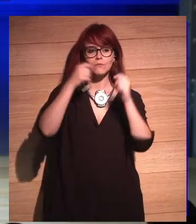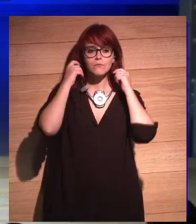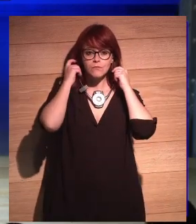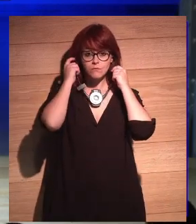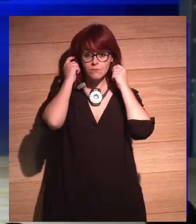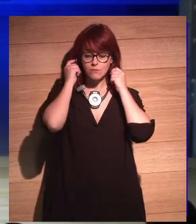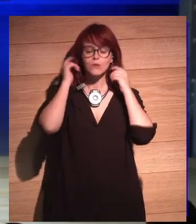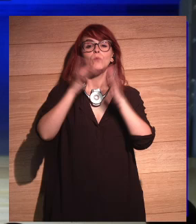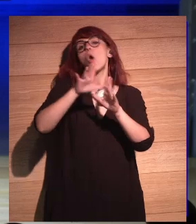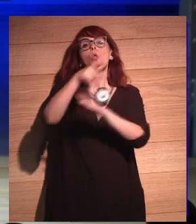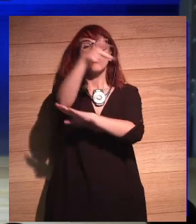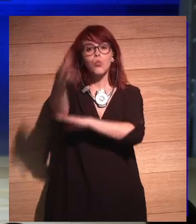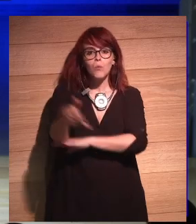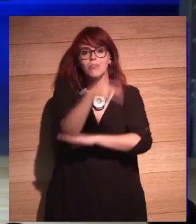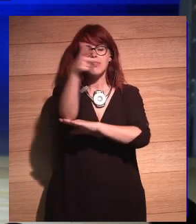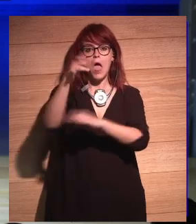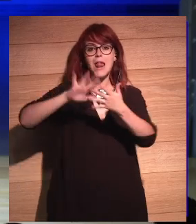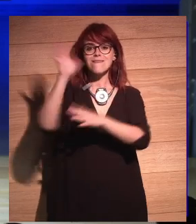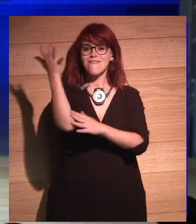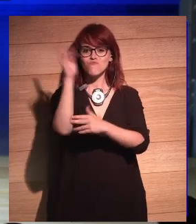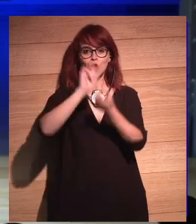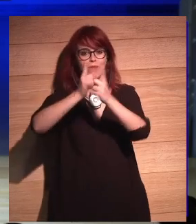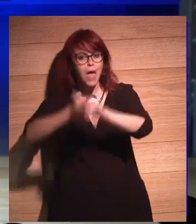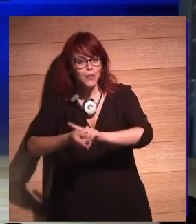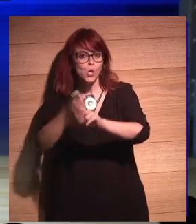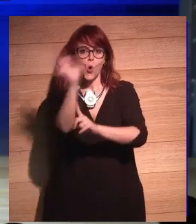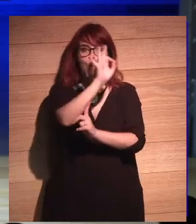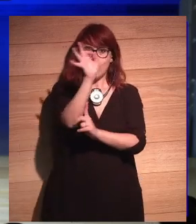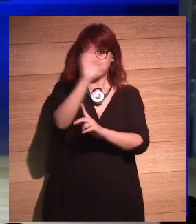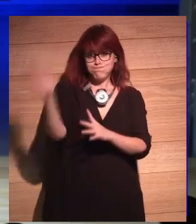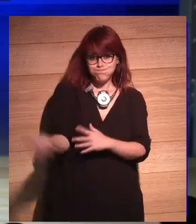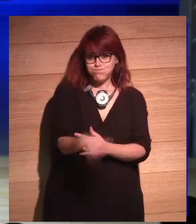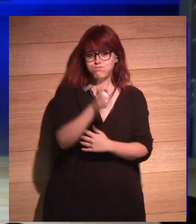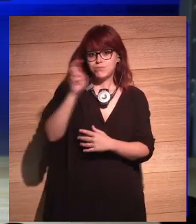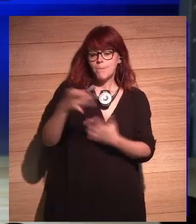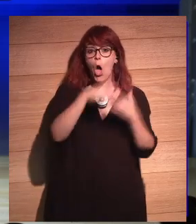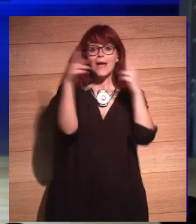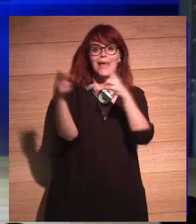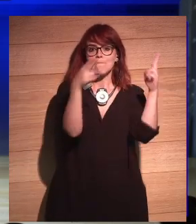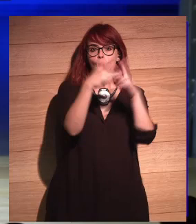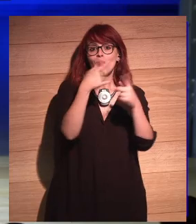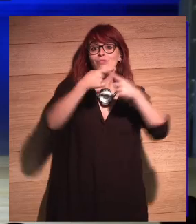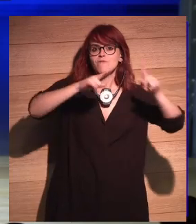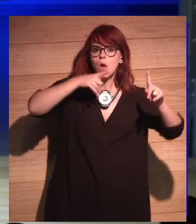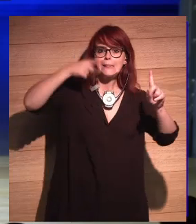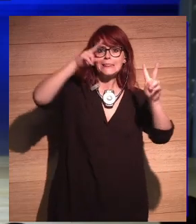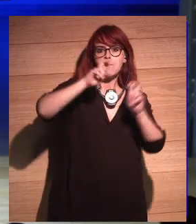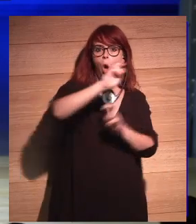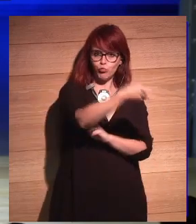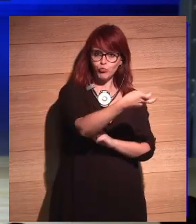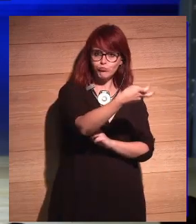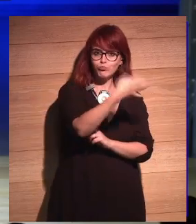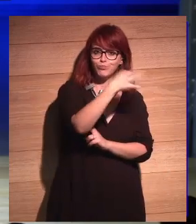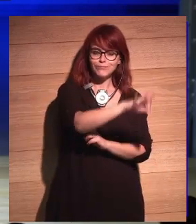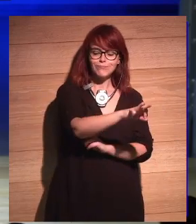pues, un documental sobre el cambio climático, por ejemplo, pero también podemos utilizar el mismo clip para otra cosa, ¿de acuerdo? Entonces,